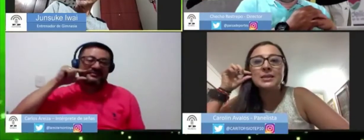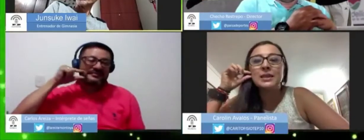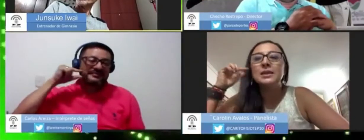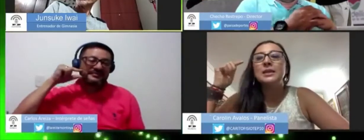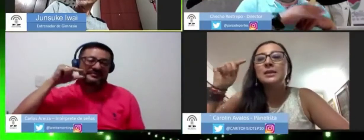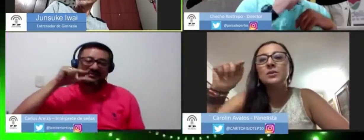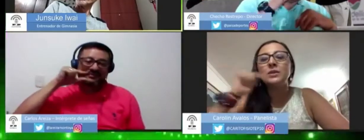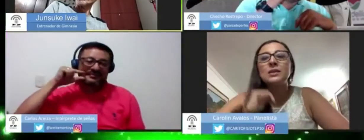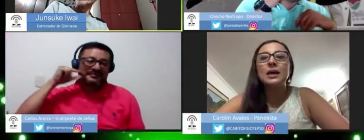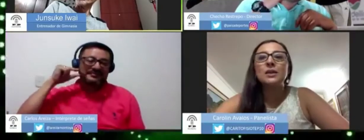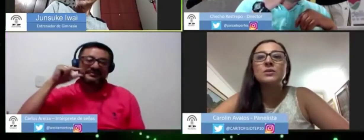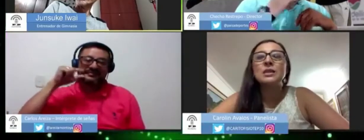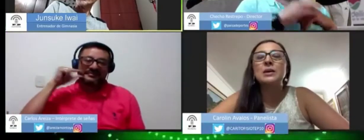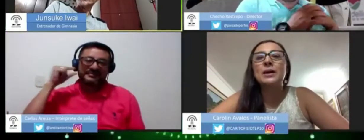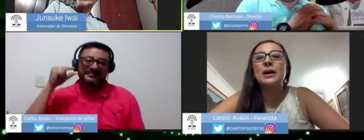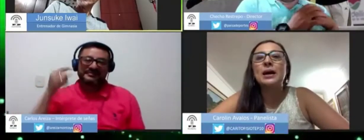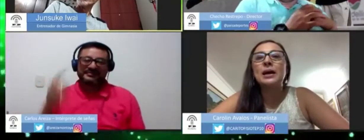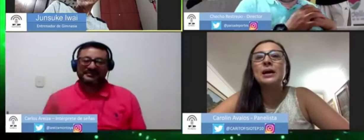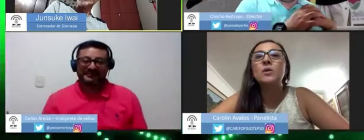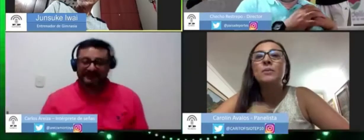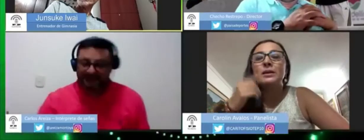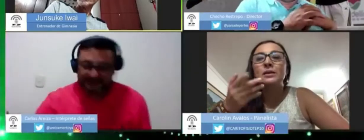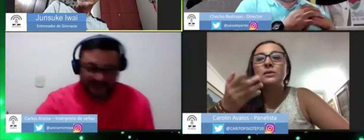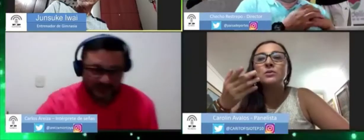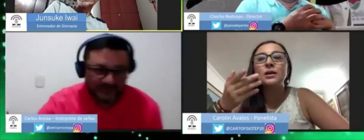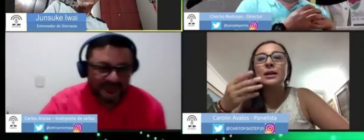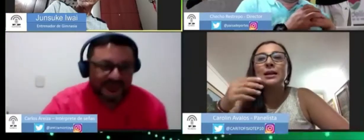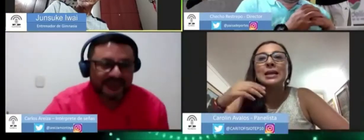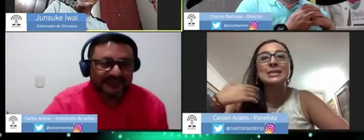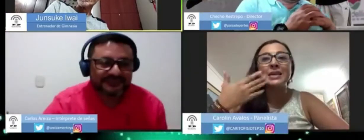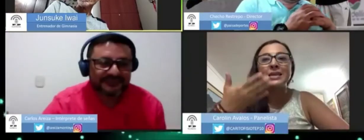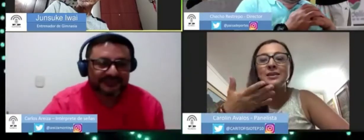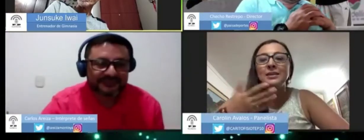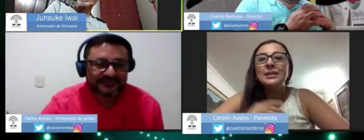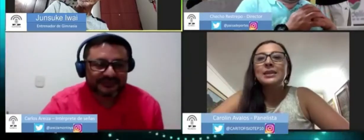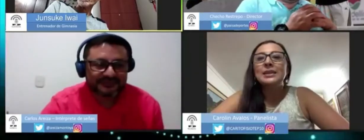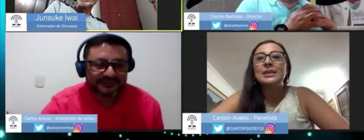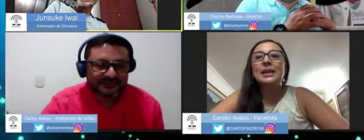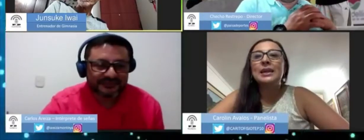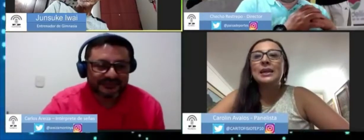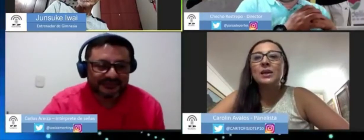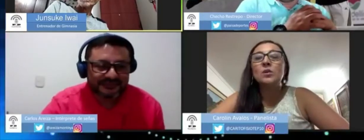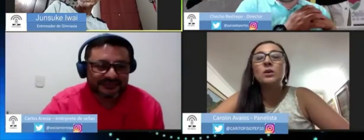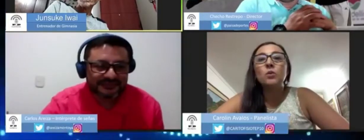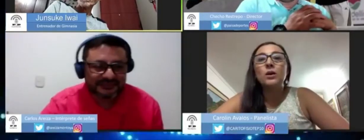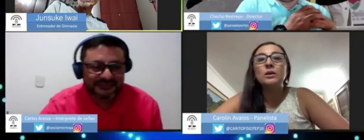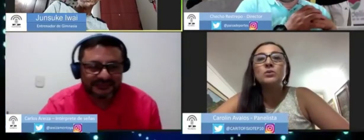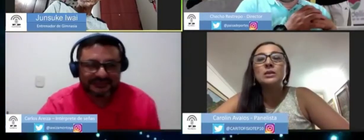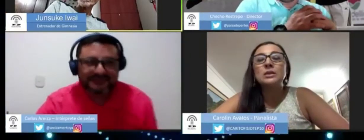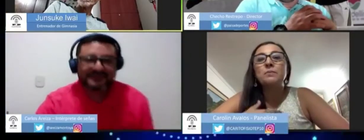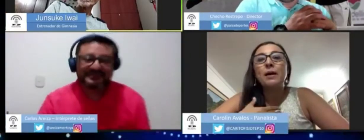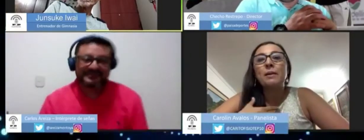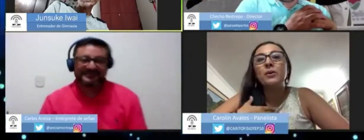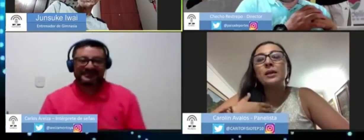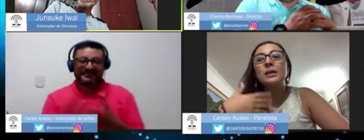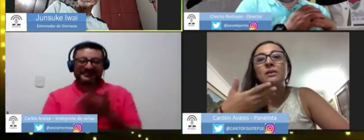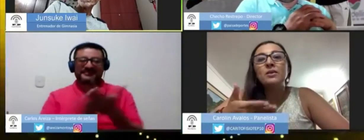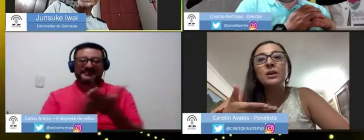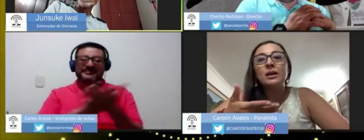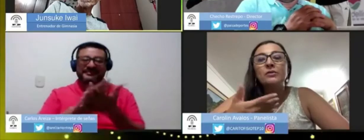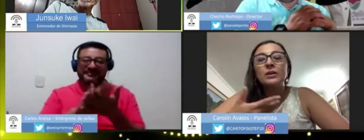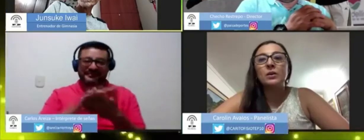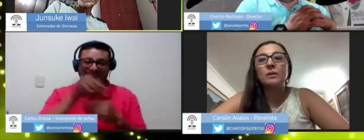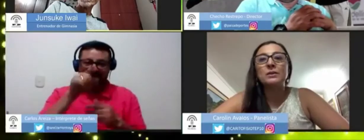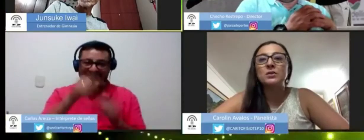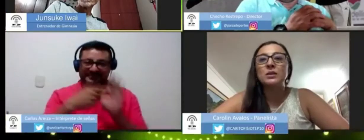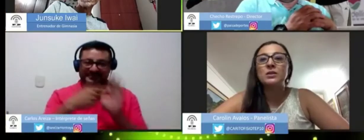esta. Entonces, Carlos le va a compartir a usted la seña que, con la cual usted se va a poder identificar